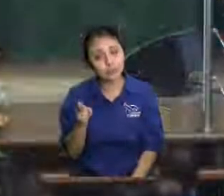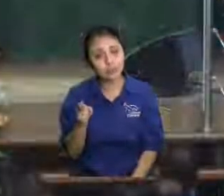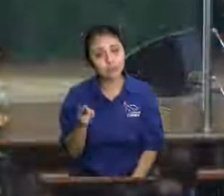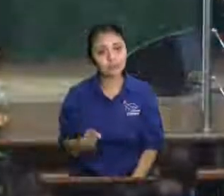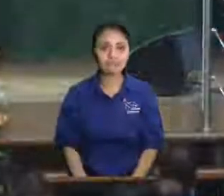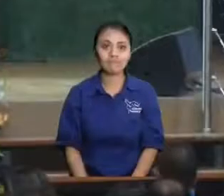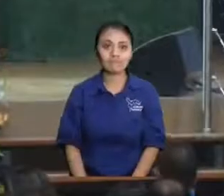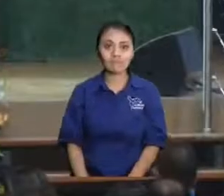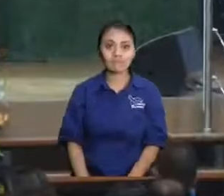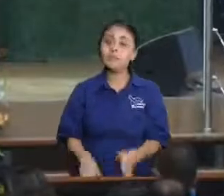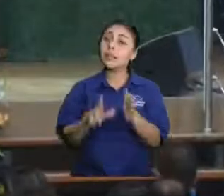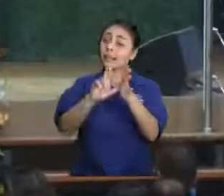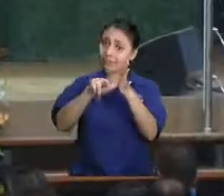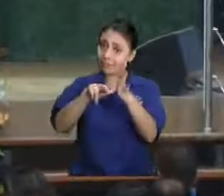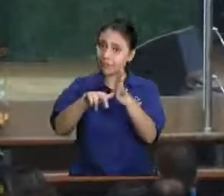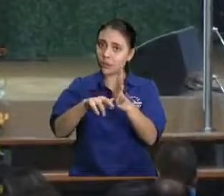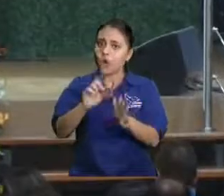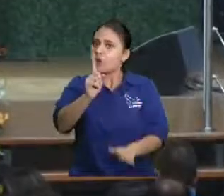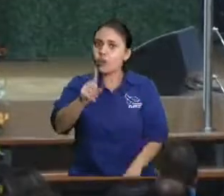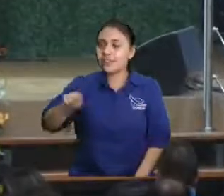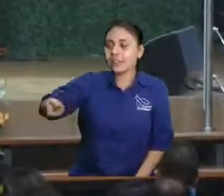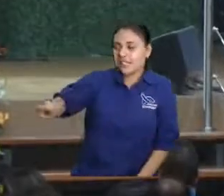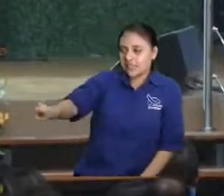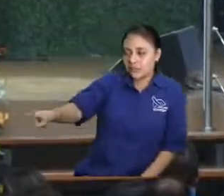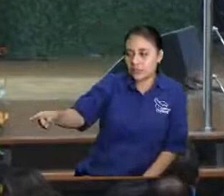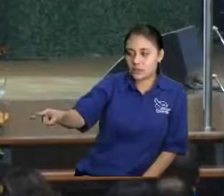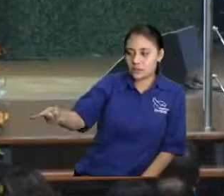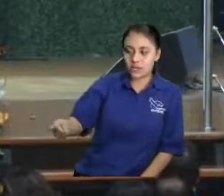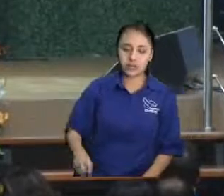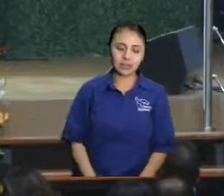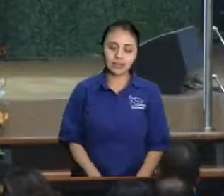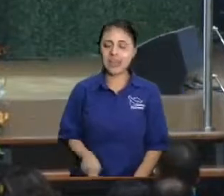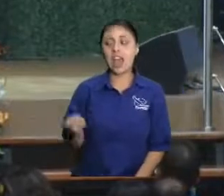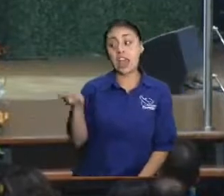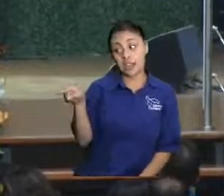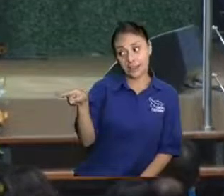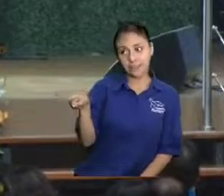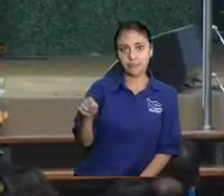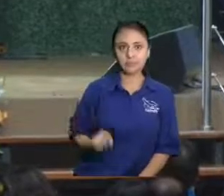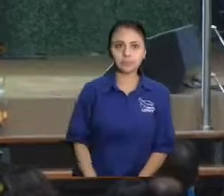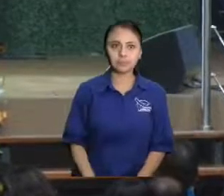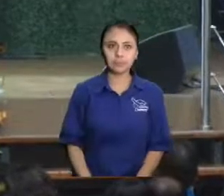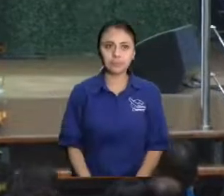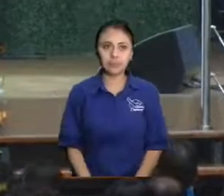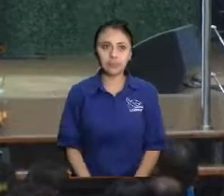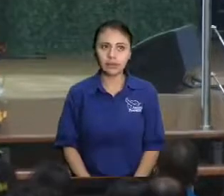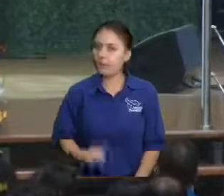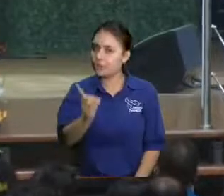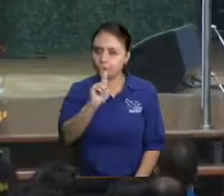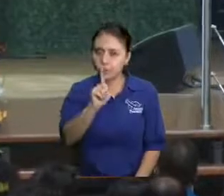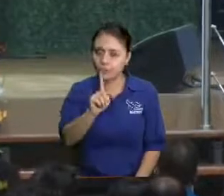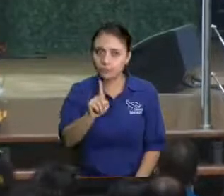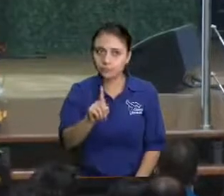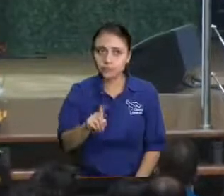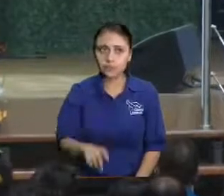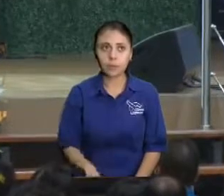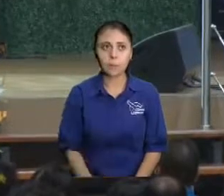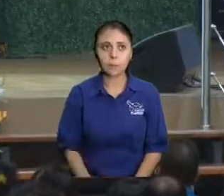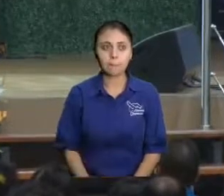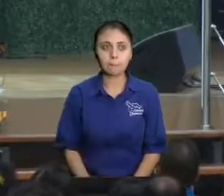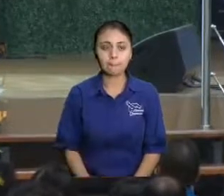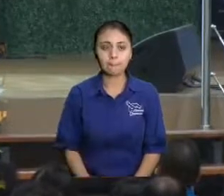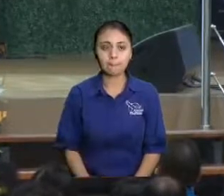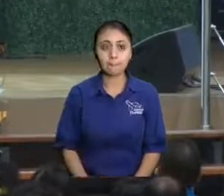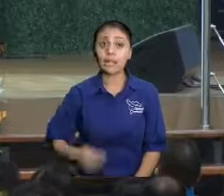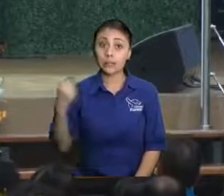repito, aquí no se trata de ponerle el dedo a los demás, porque qué bonito es reempujarle una buena leñaseada a